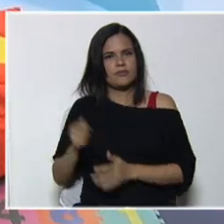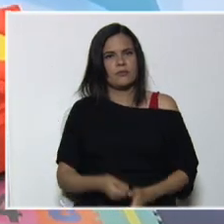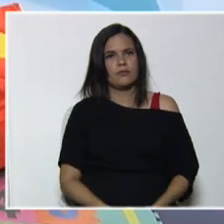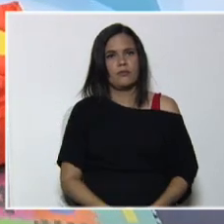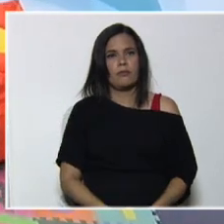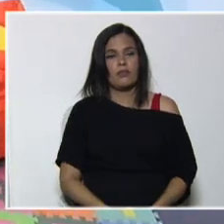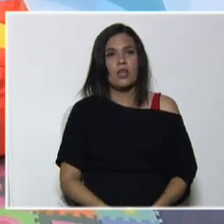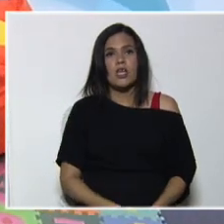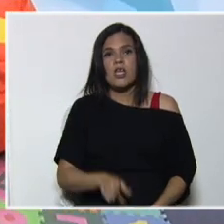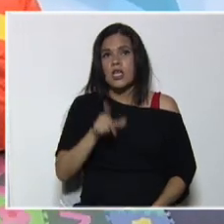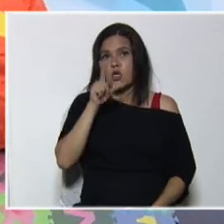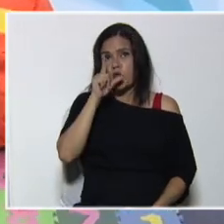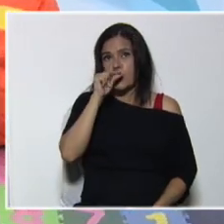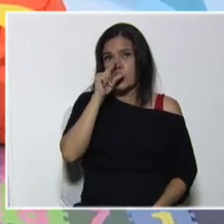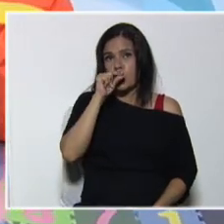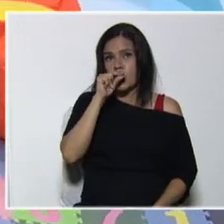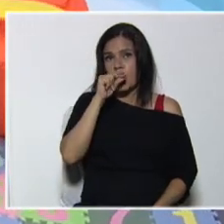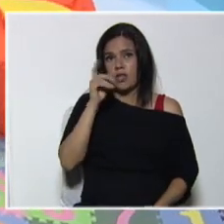@cadafamiliaunescuela. Y en Twitter,